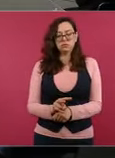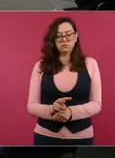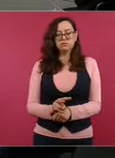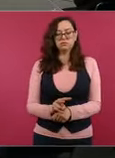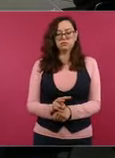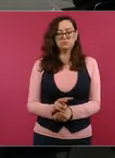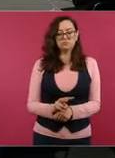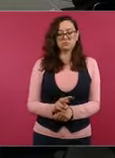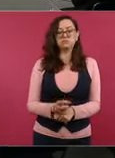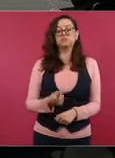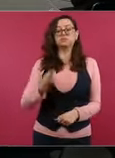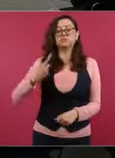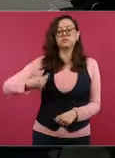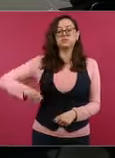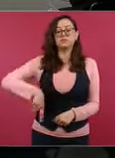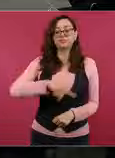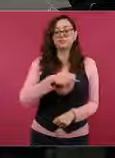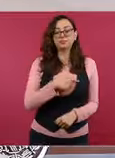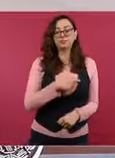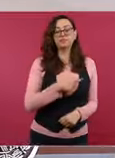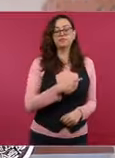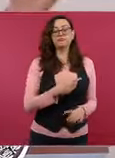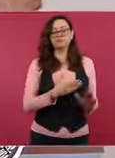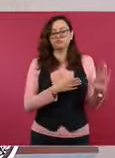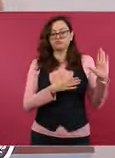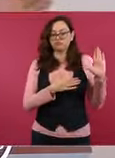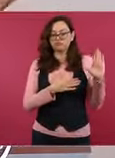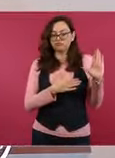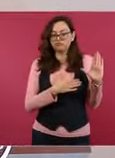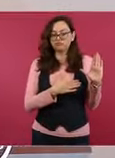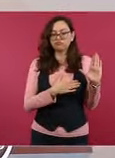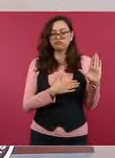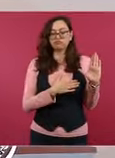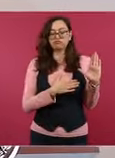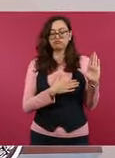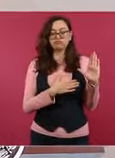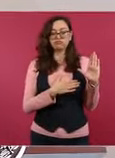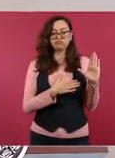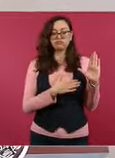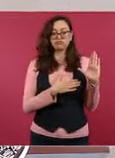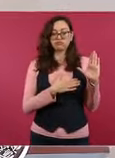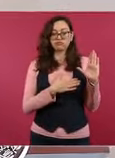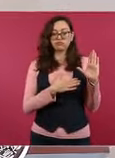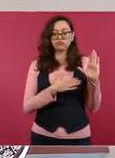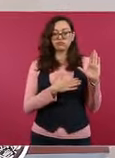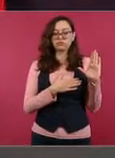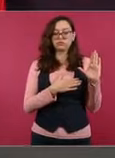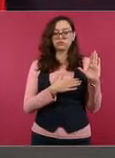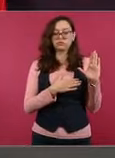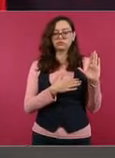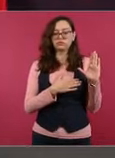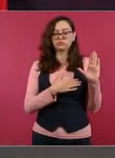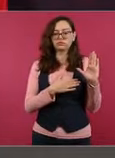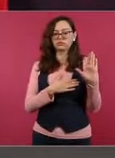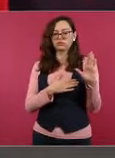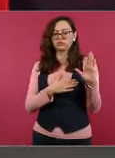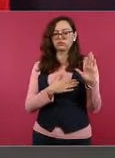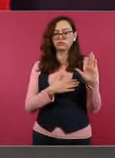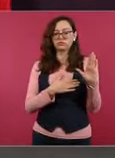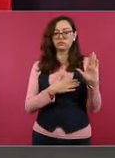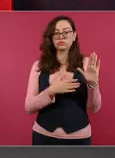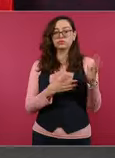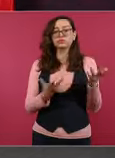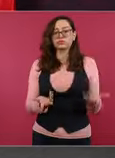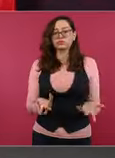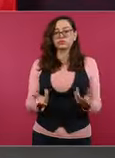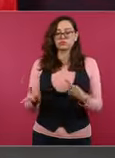hecho el compromiso aquí de que va a estar con nosotros el director del aeropuerto de